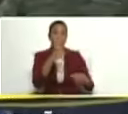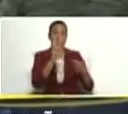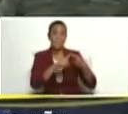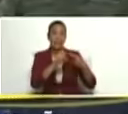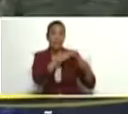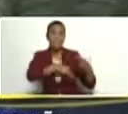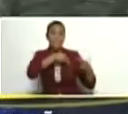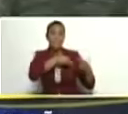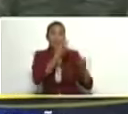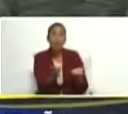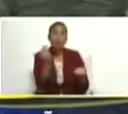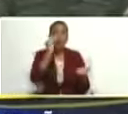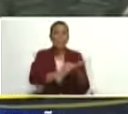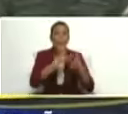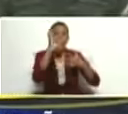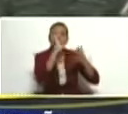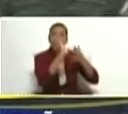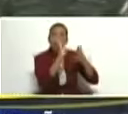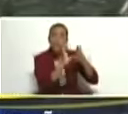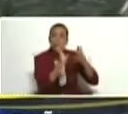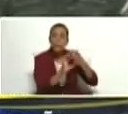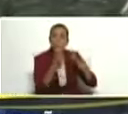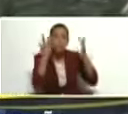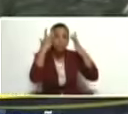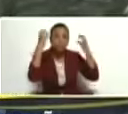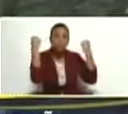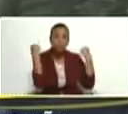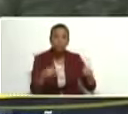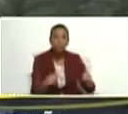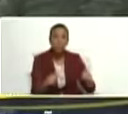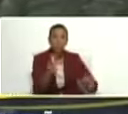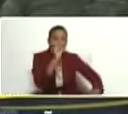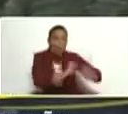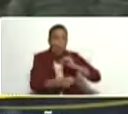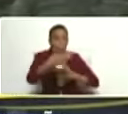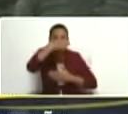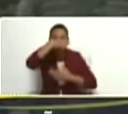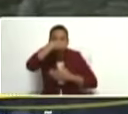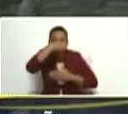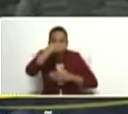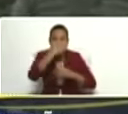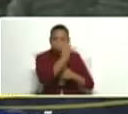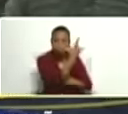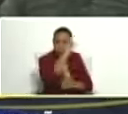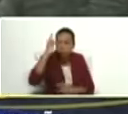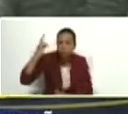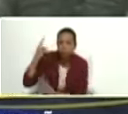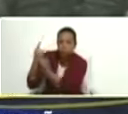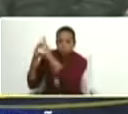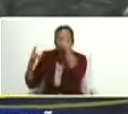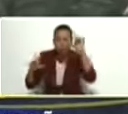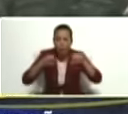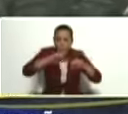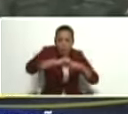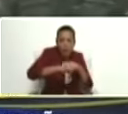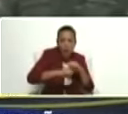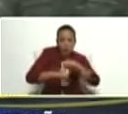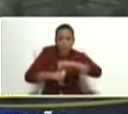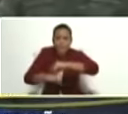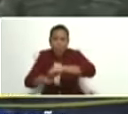cómo ha vuelto el esquema de combate en trinchera y cómo lo podemos